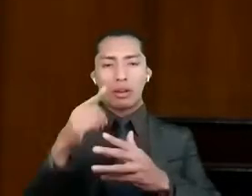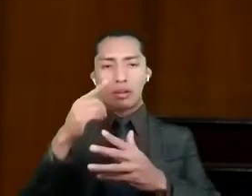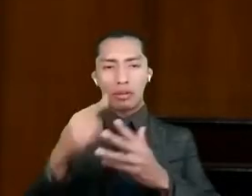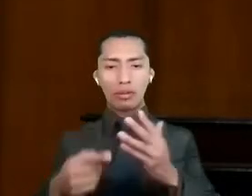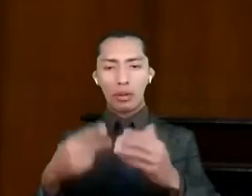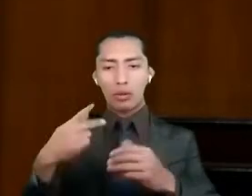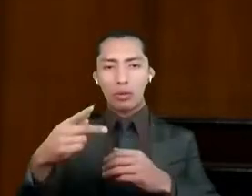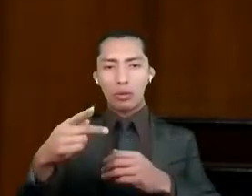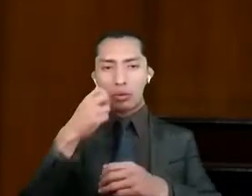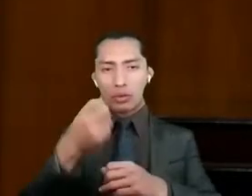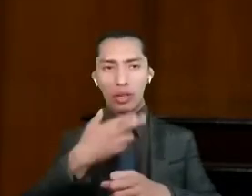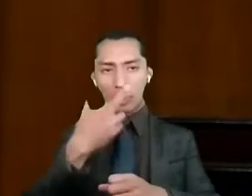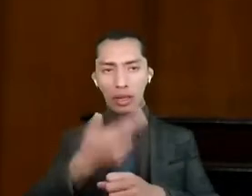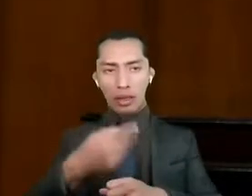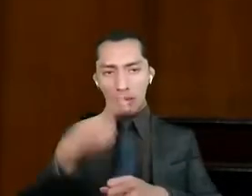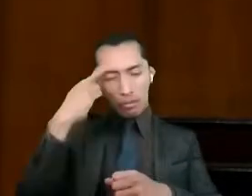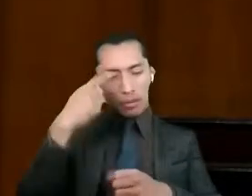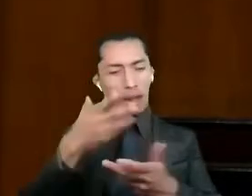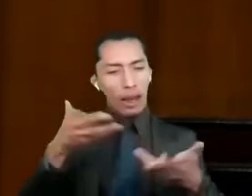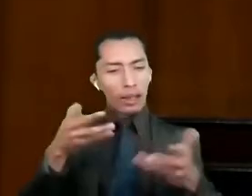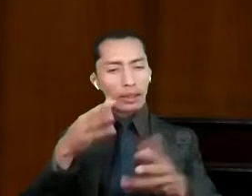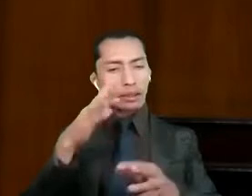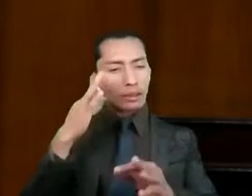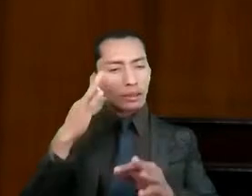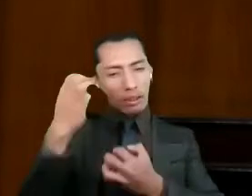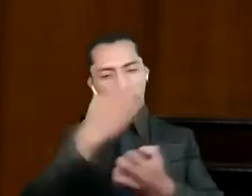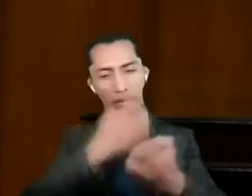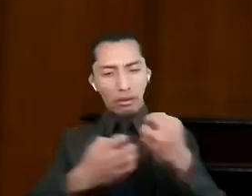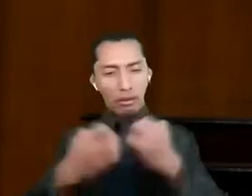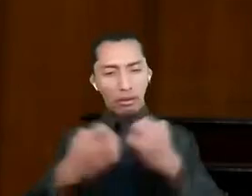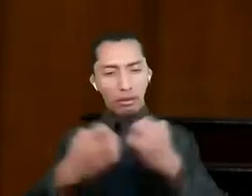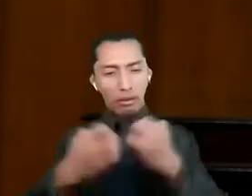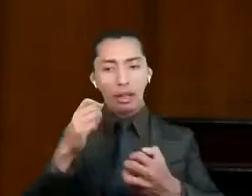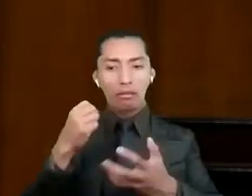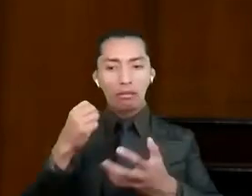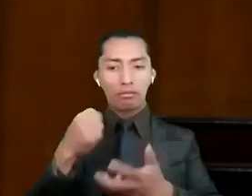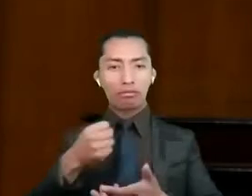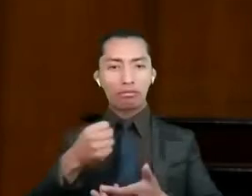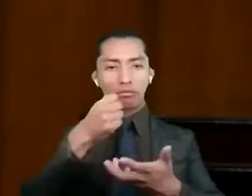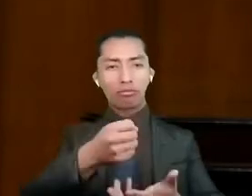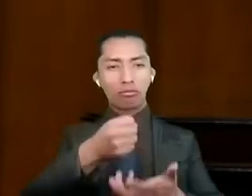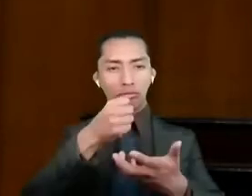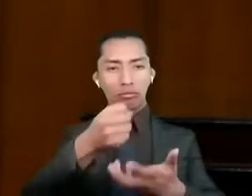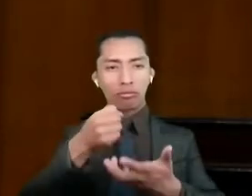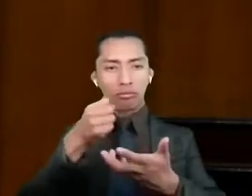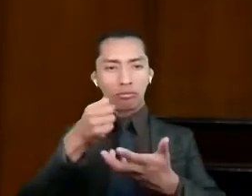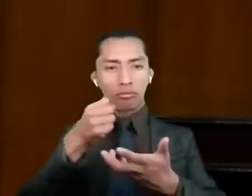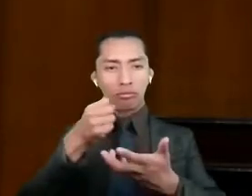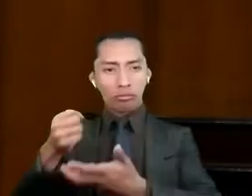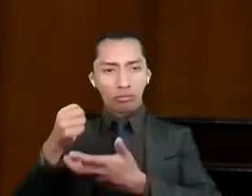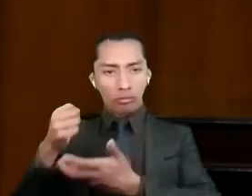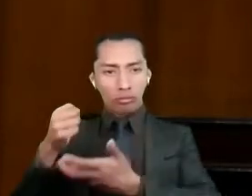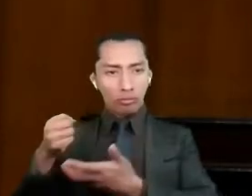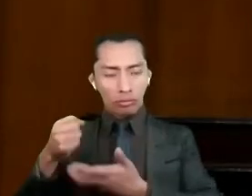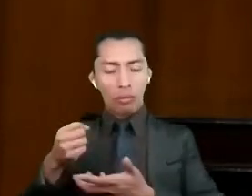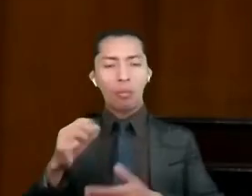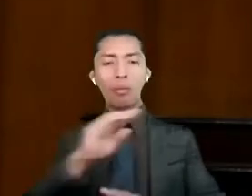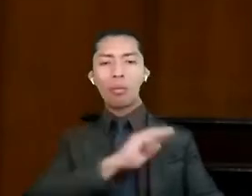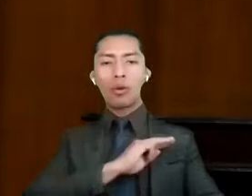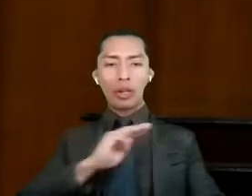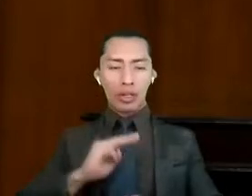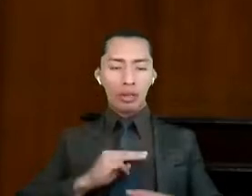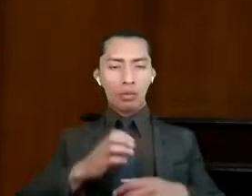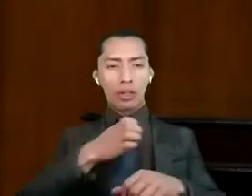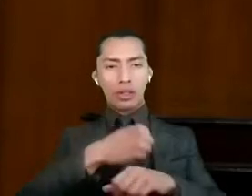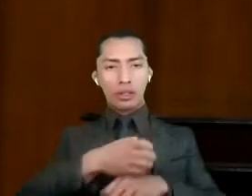secretaría para la correcta evaluación, seguimiento y aplicación de los recursos públicos que los son asignados a los municipios del Estado